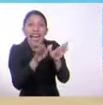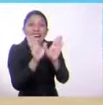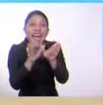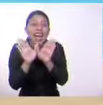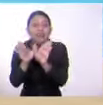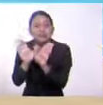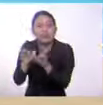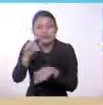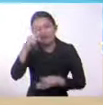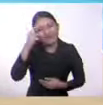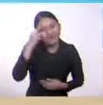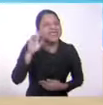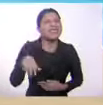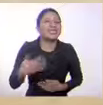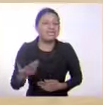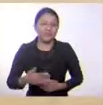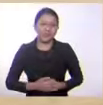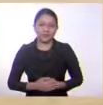qué se les ocurre?